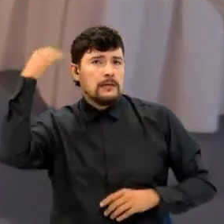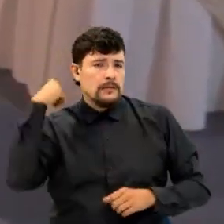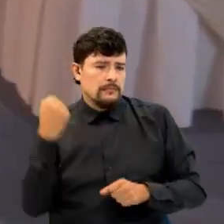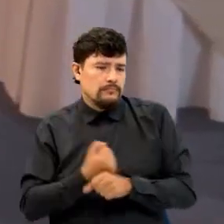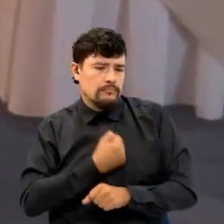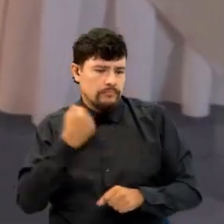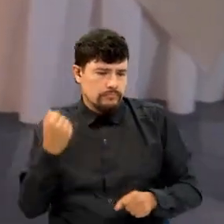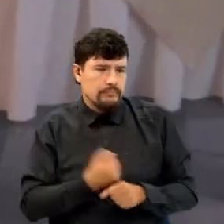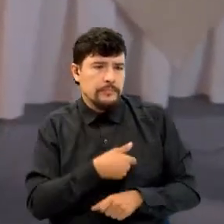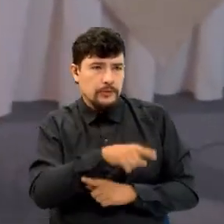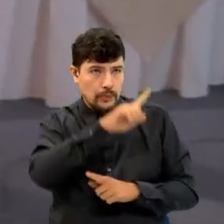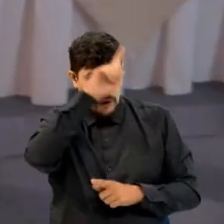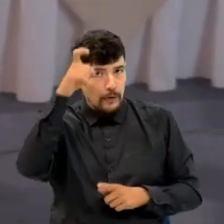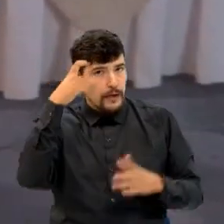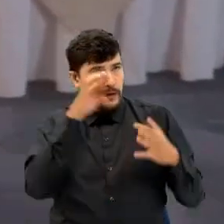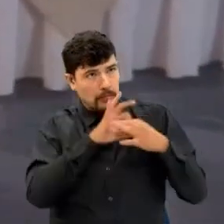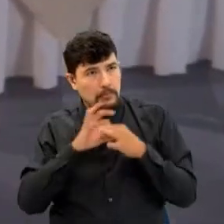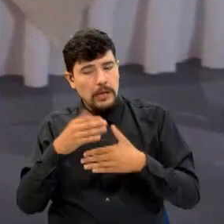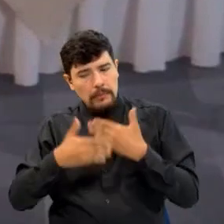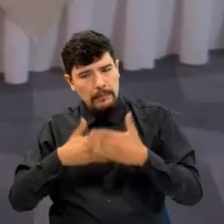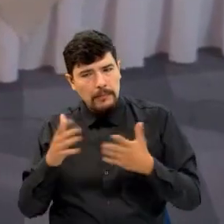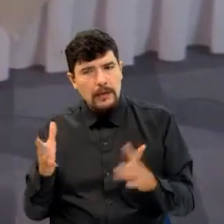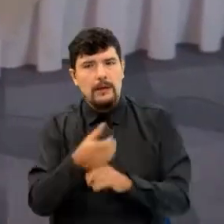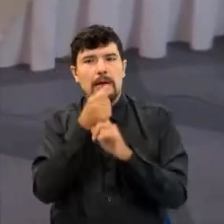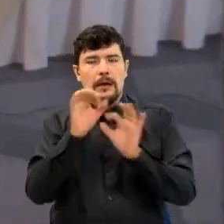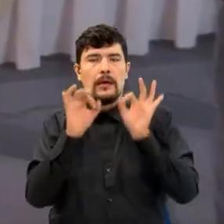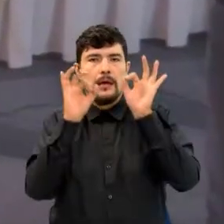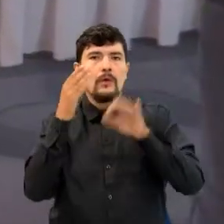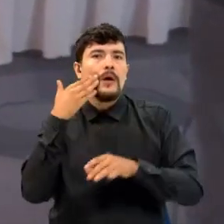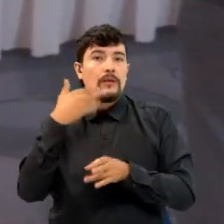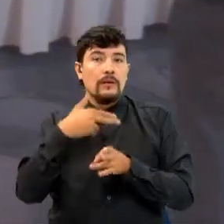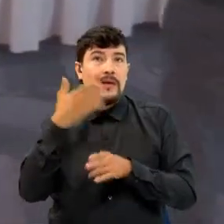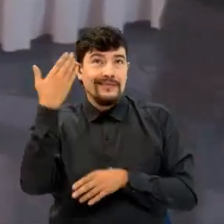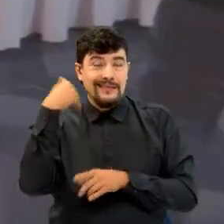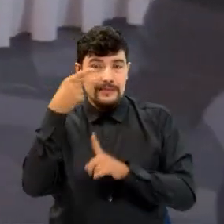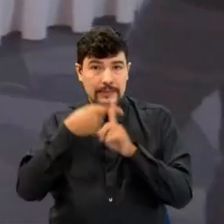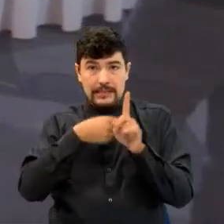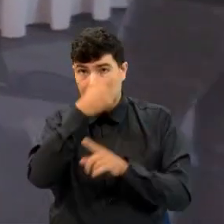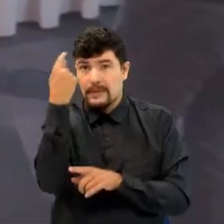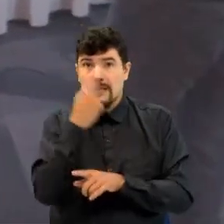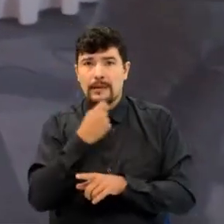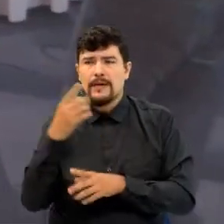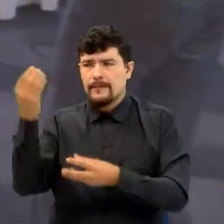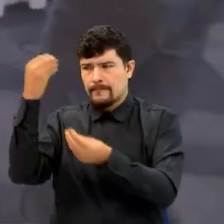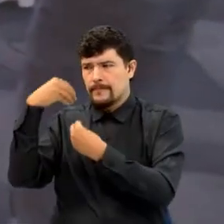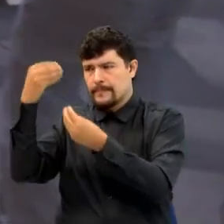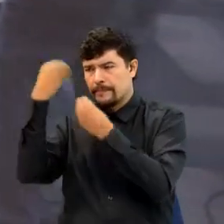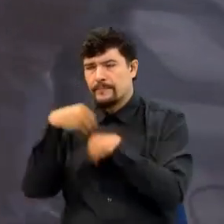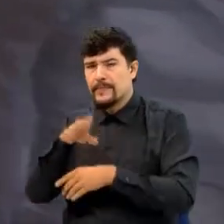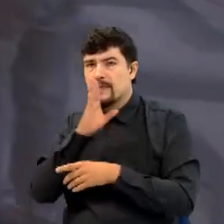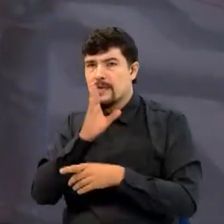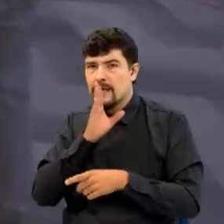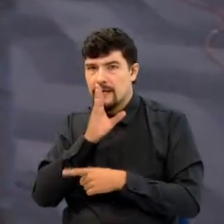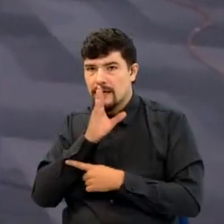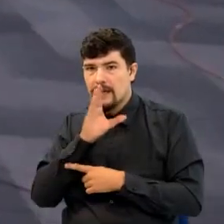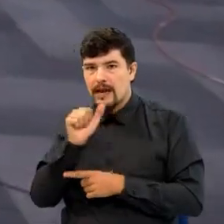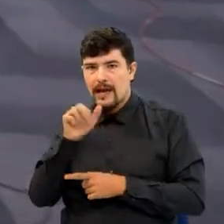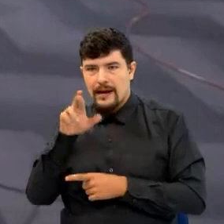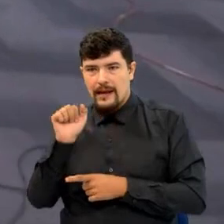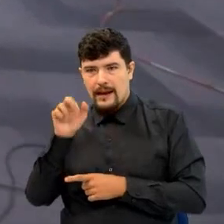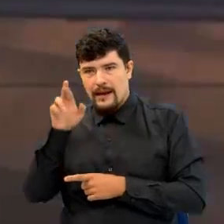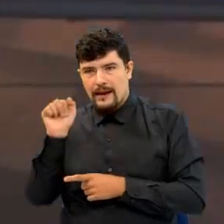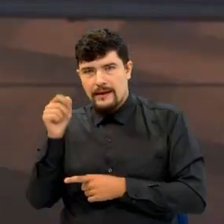con parte del gobierno. Y a partir del mes de septiembre estuvimos en una capacitación con la organización CARE de Colombia y